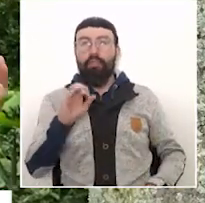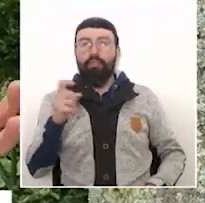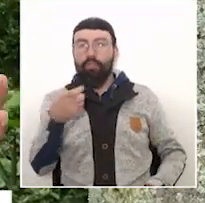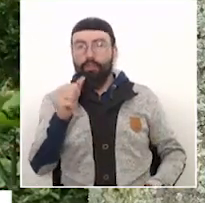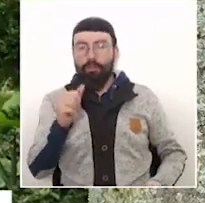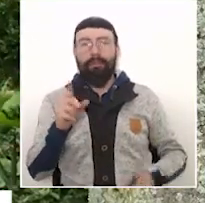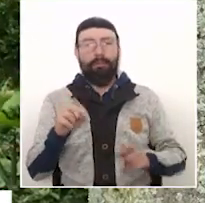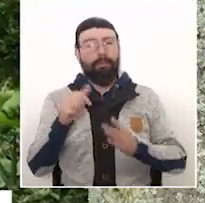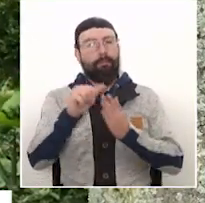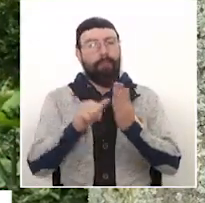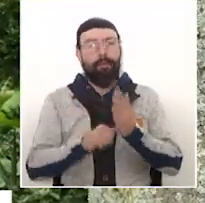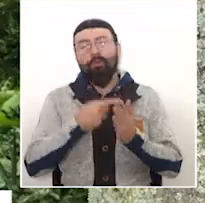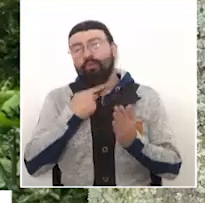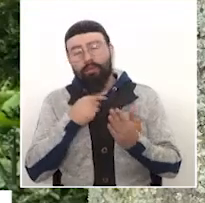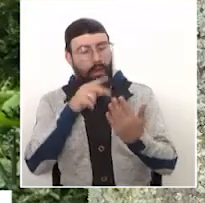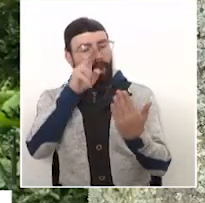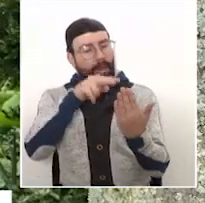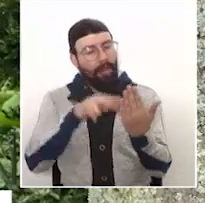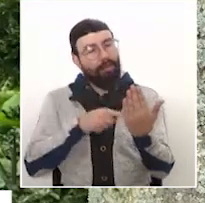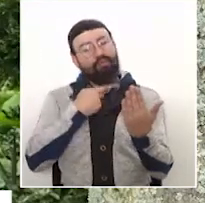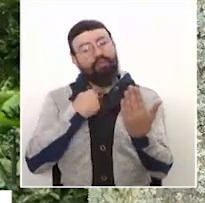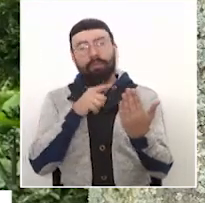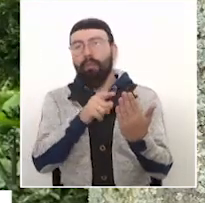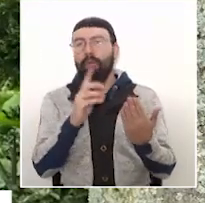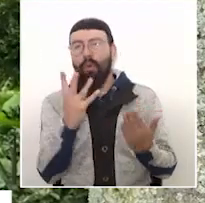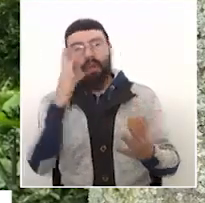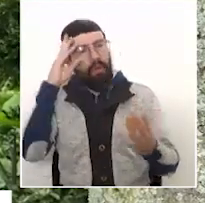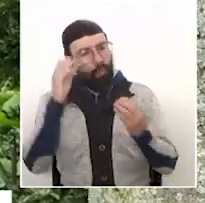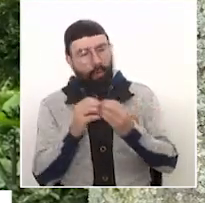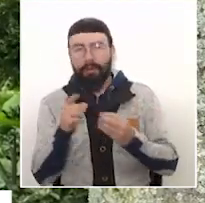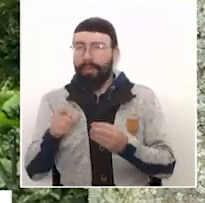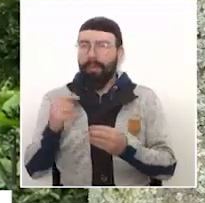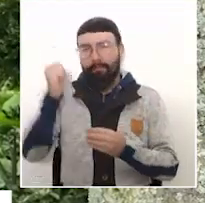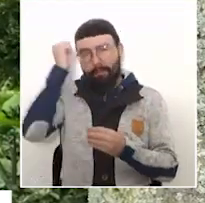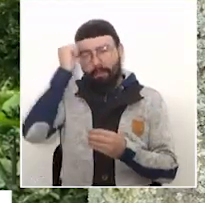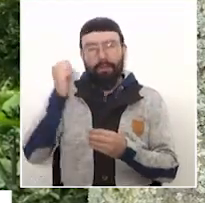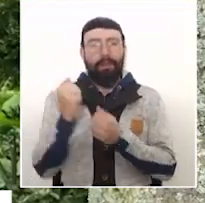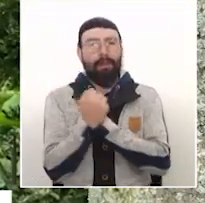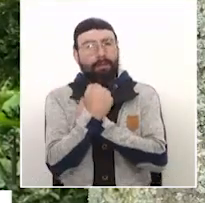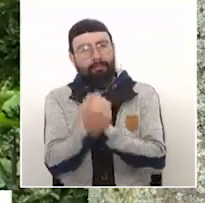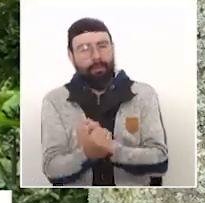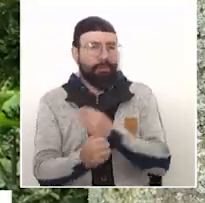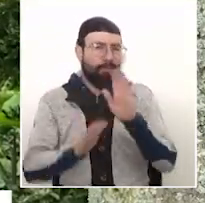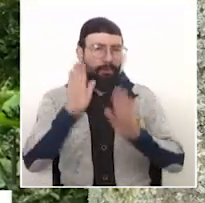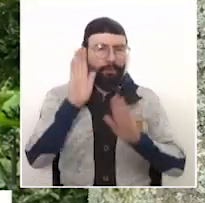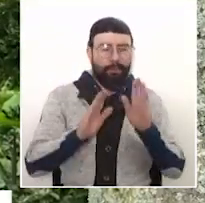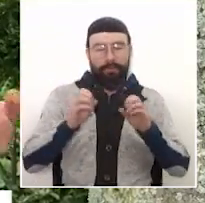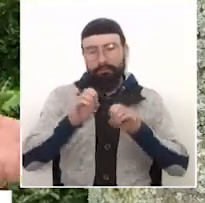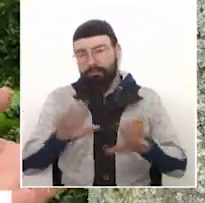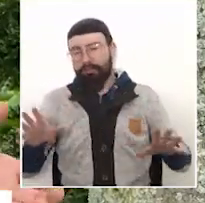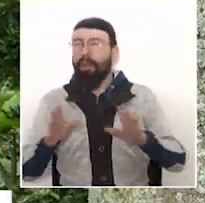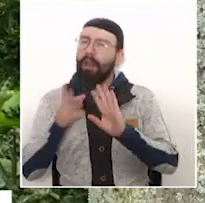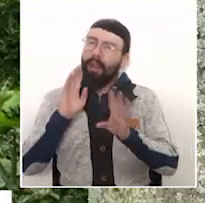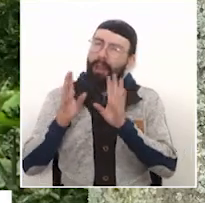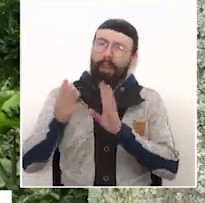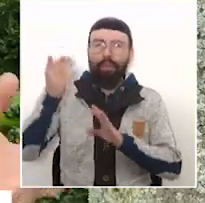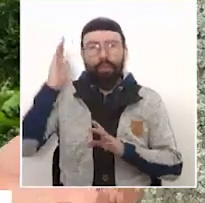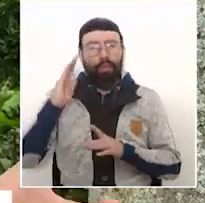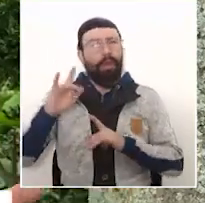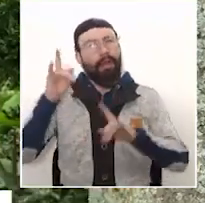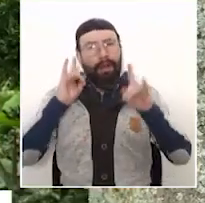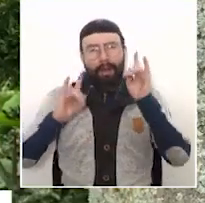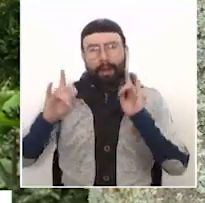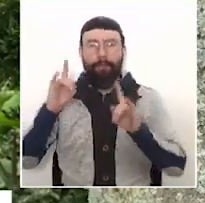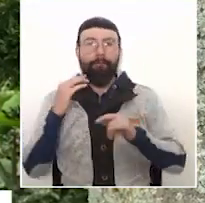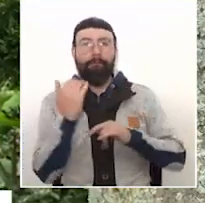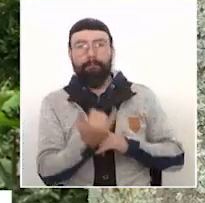agradables, libros que me nutran, los cuatro acuerdos, la maestría del amor, el curso de milagros, conversaciones con Dios, escuchar a